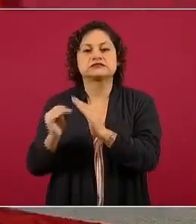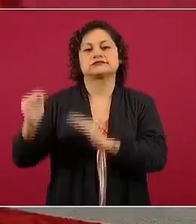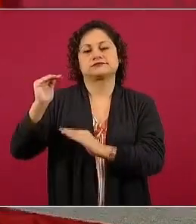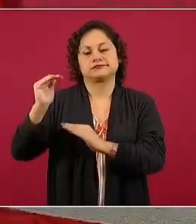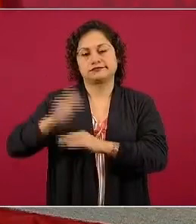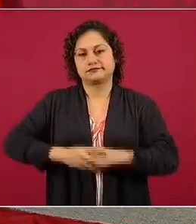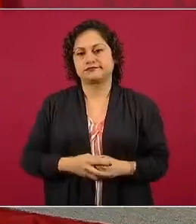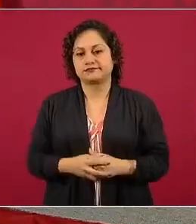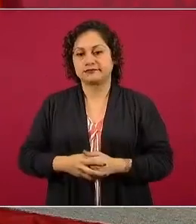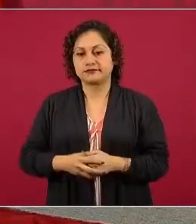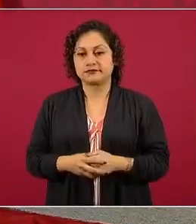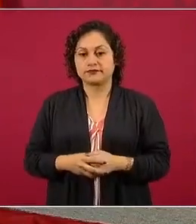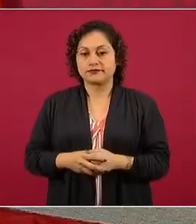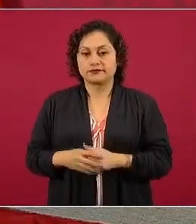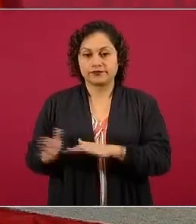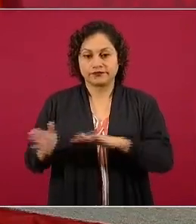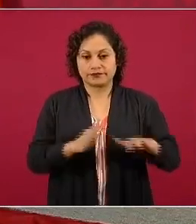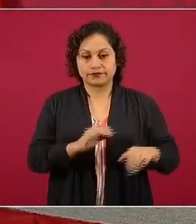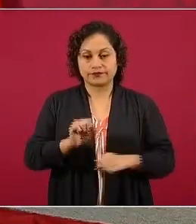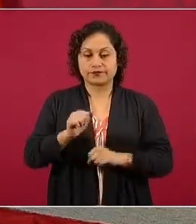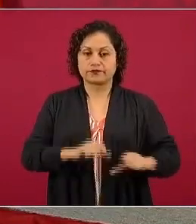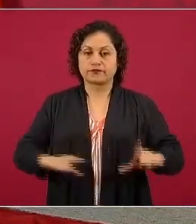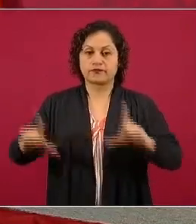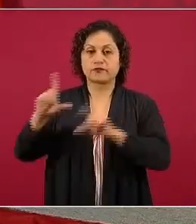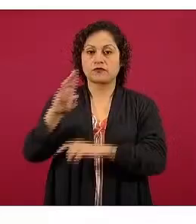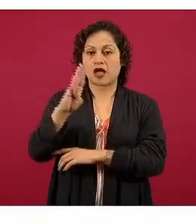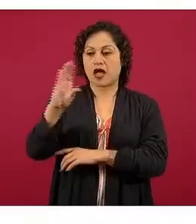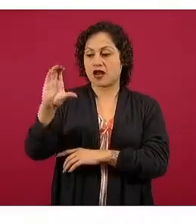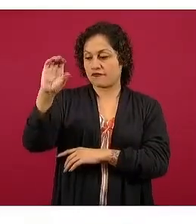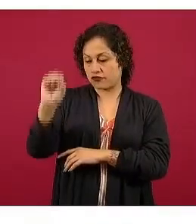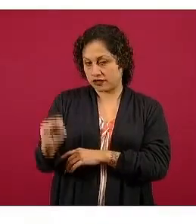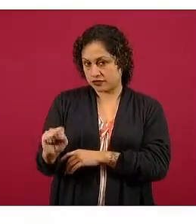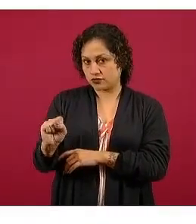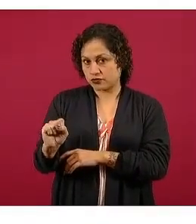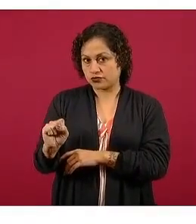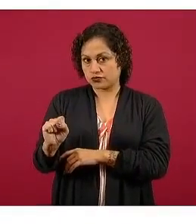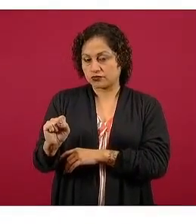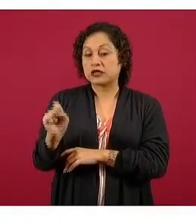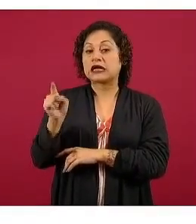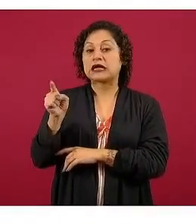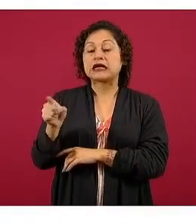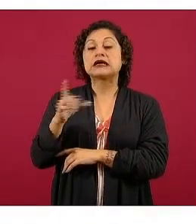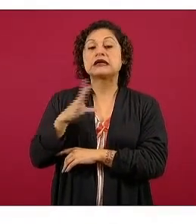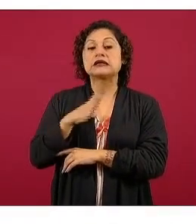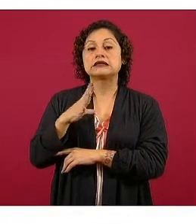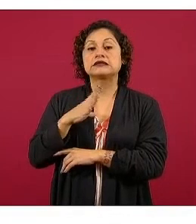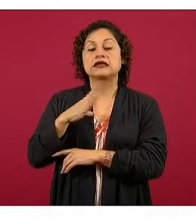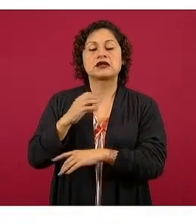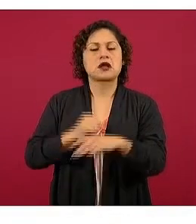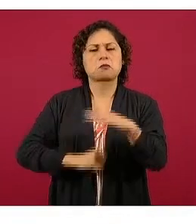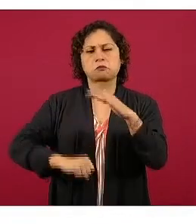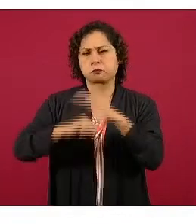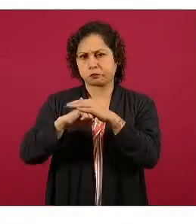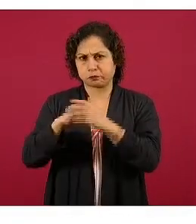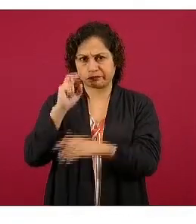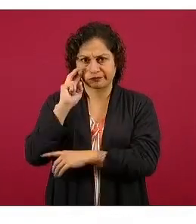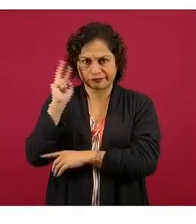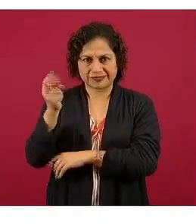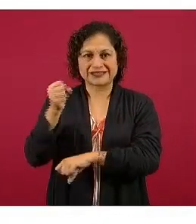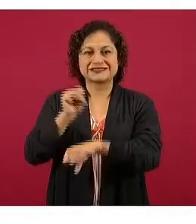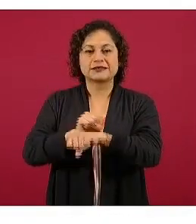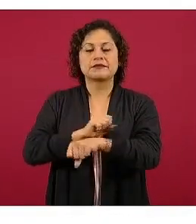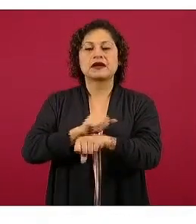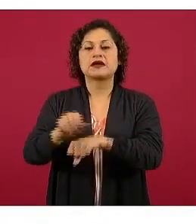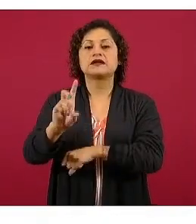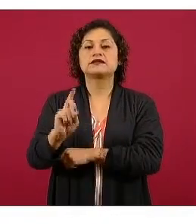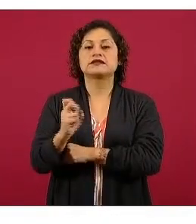favor. El estado de Baja California Sur, presentando también su pico máximo en la semana